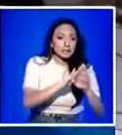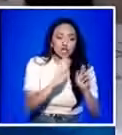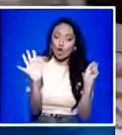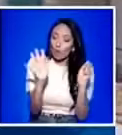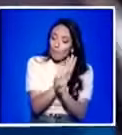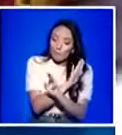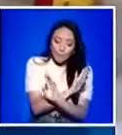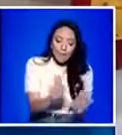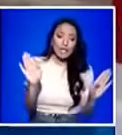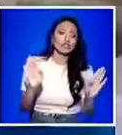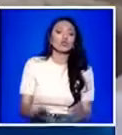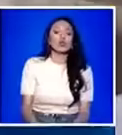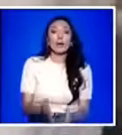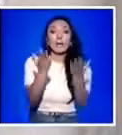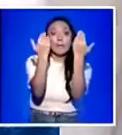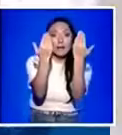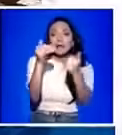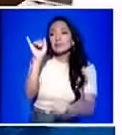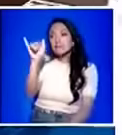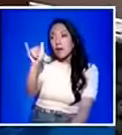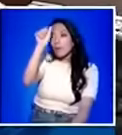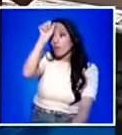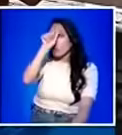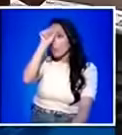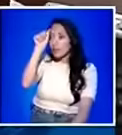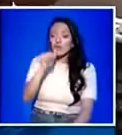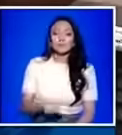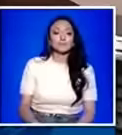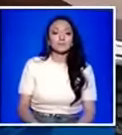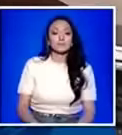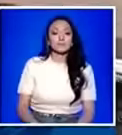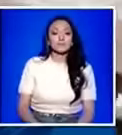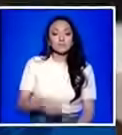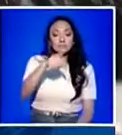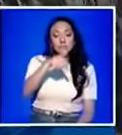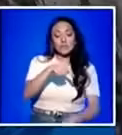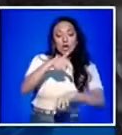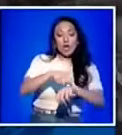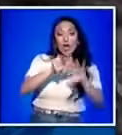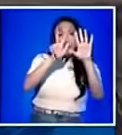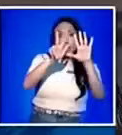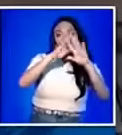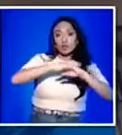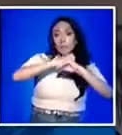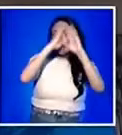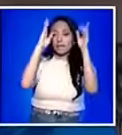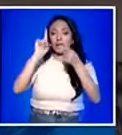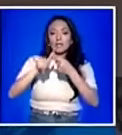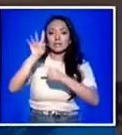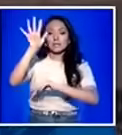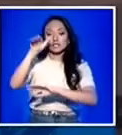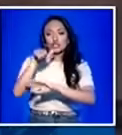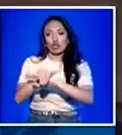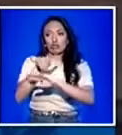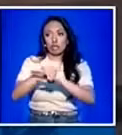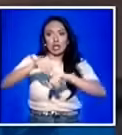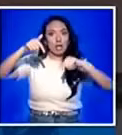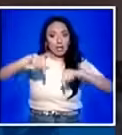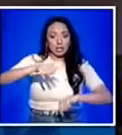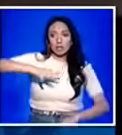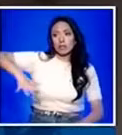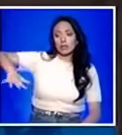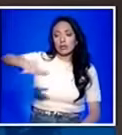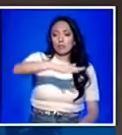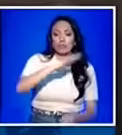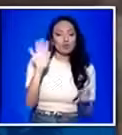completita, Alex. Gracias. Esperamos sábado y domingo. ¿Desde qué hora es? Estamos desde las 8 de la mañana hasta las 5 de la tarde. Vamos a estar